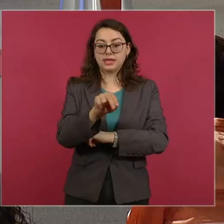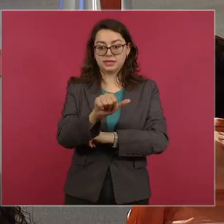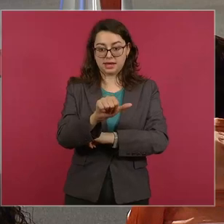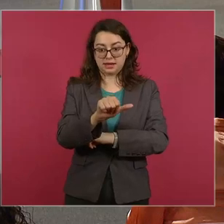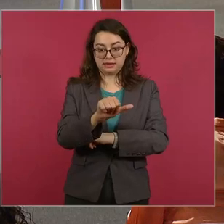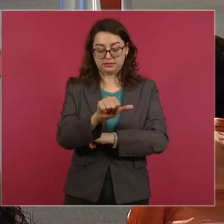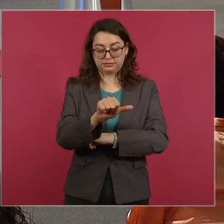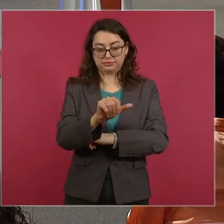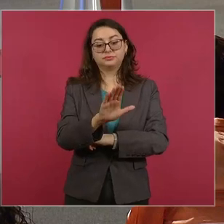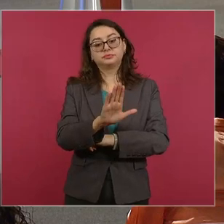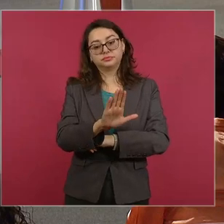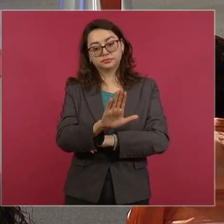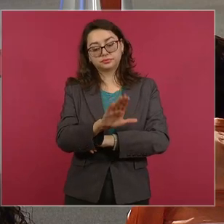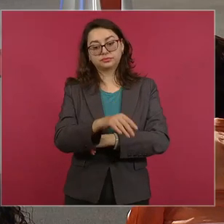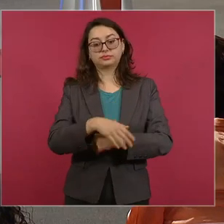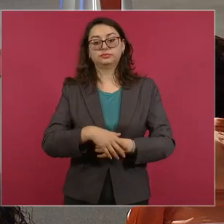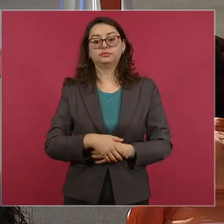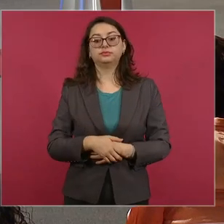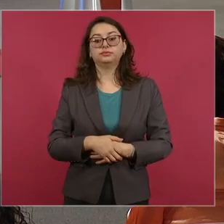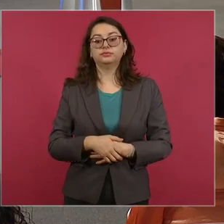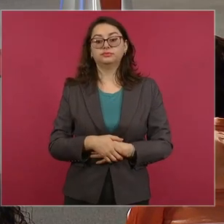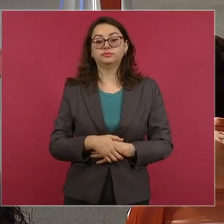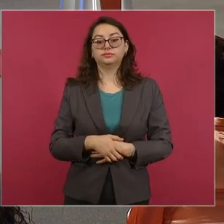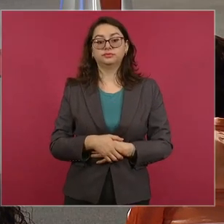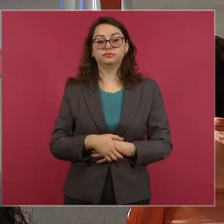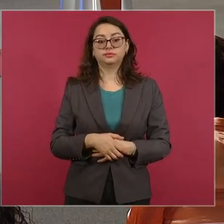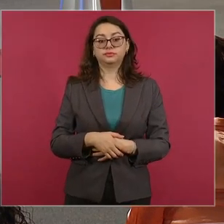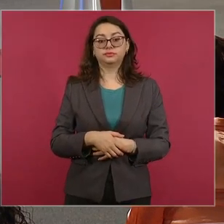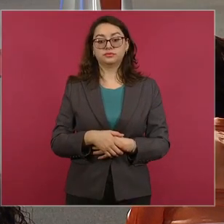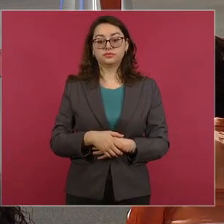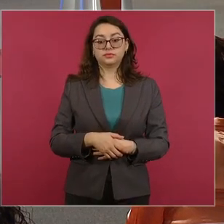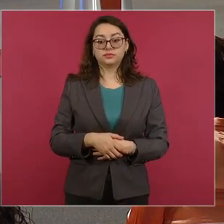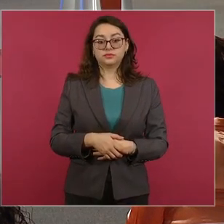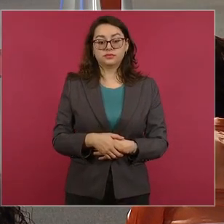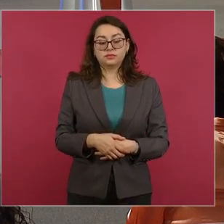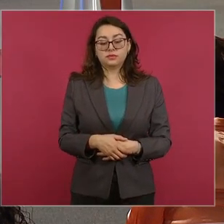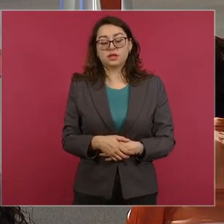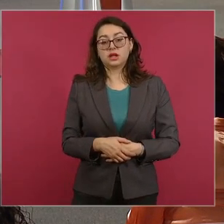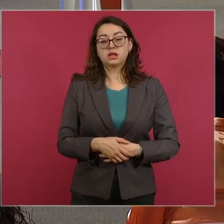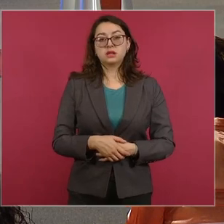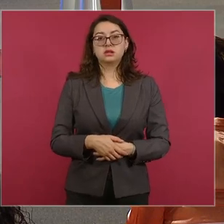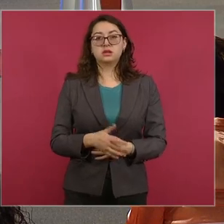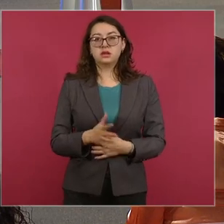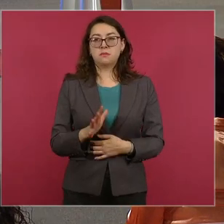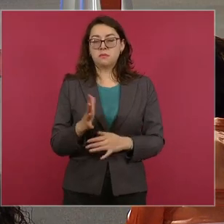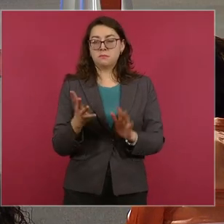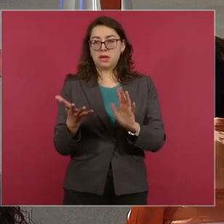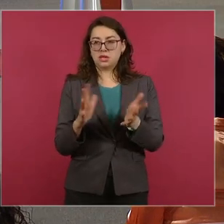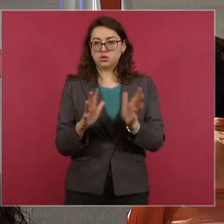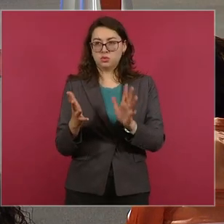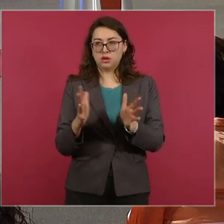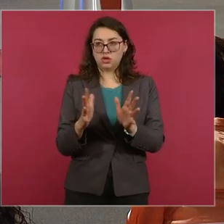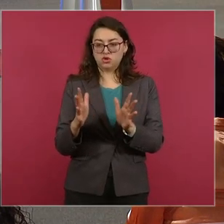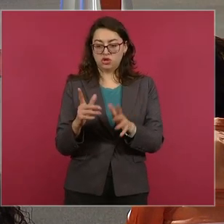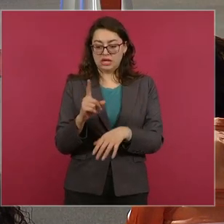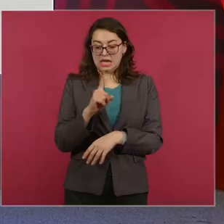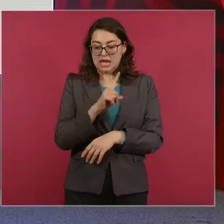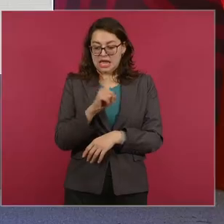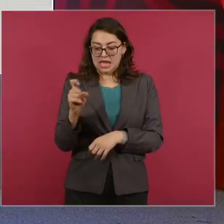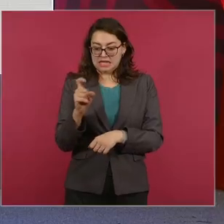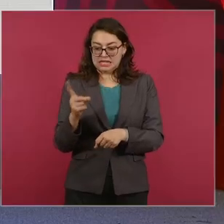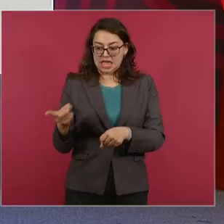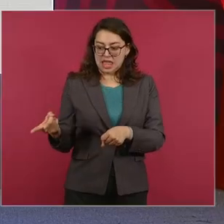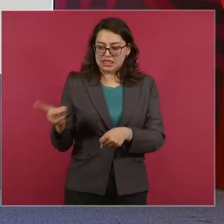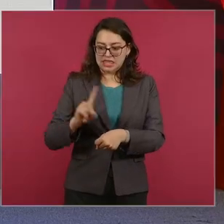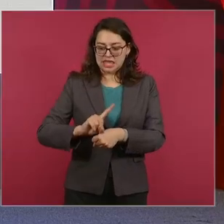bueno posteriormente aquí fueron como 100 días diario